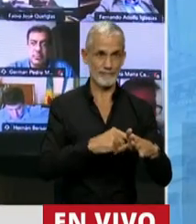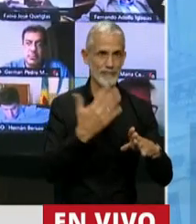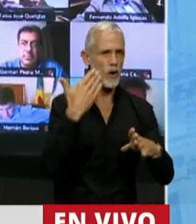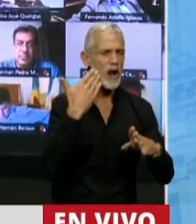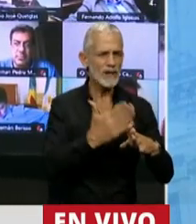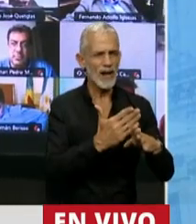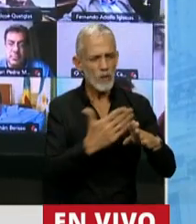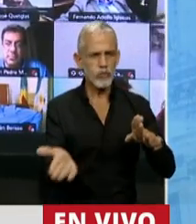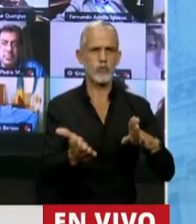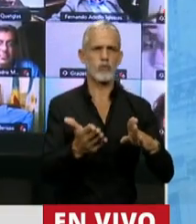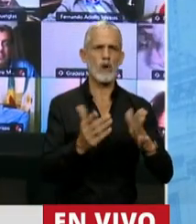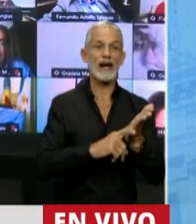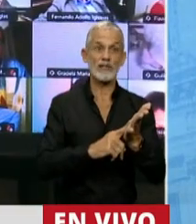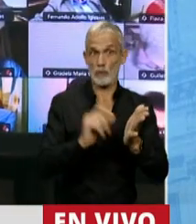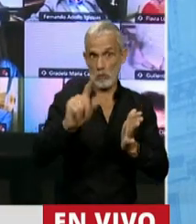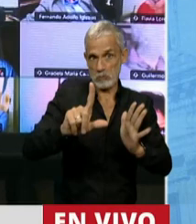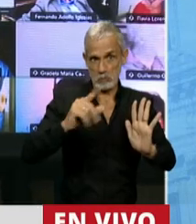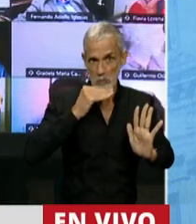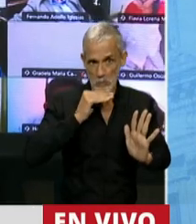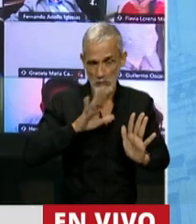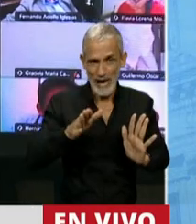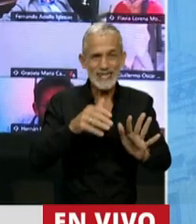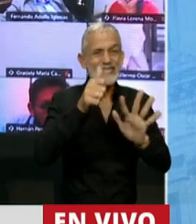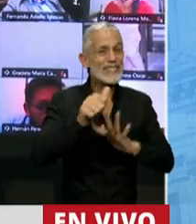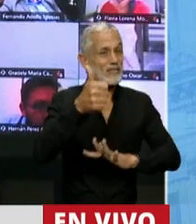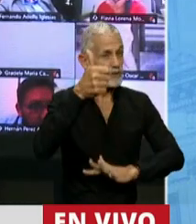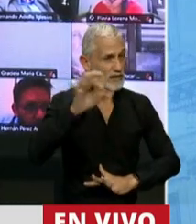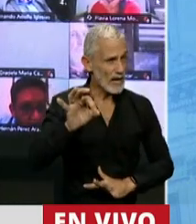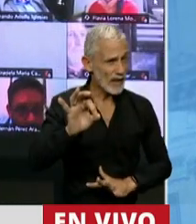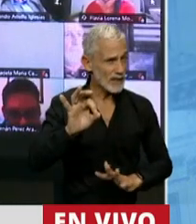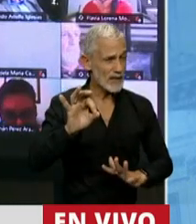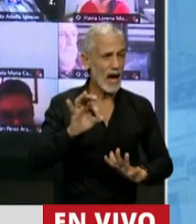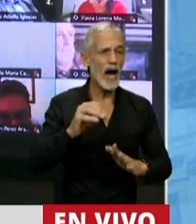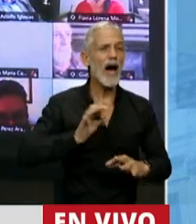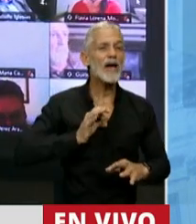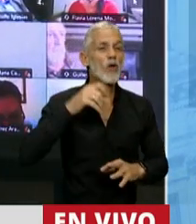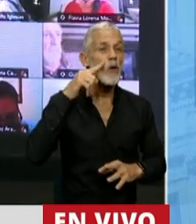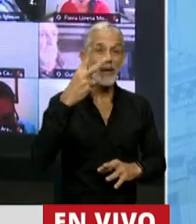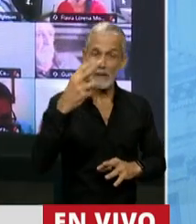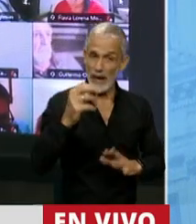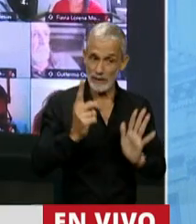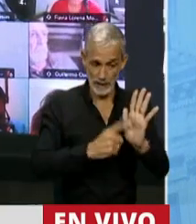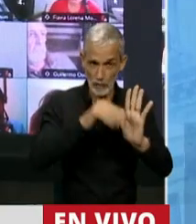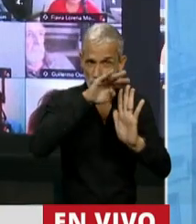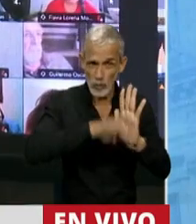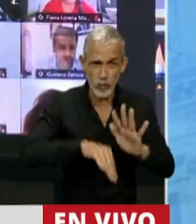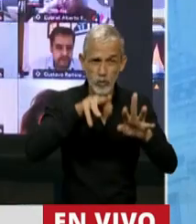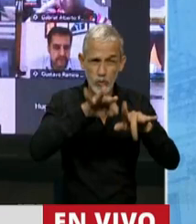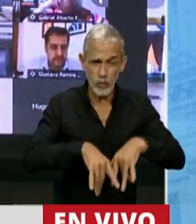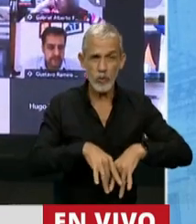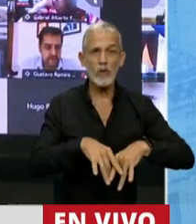lo resuelto por la resolución suya, presidente, la 660 del 2020, que